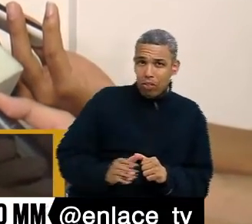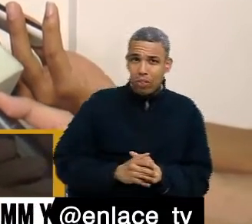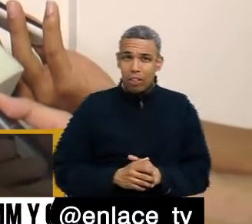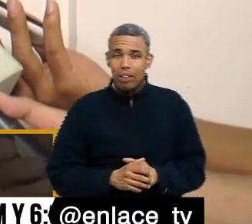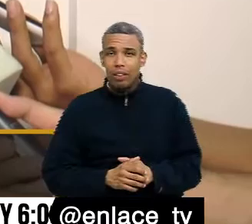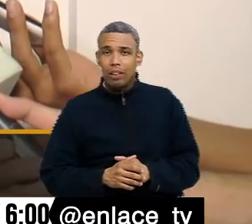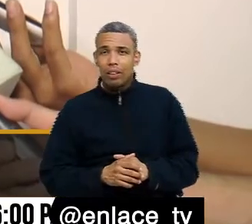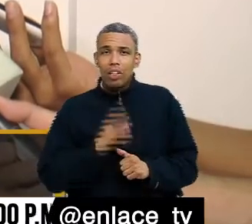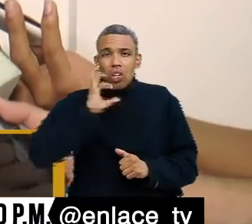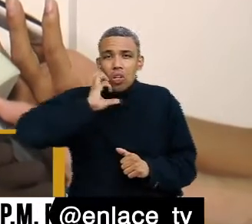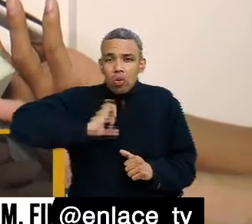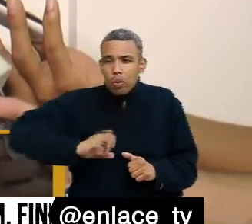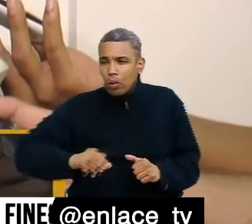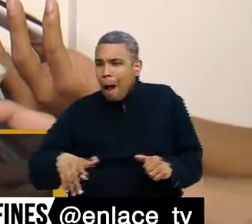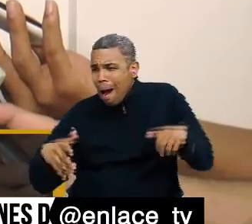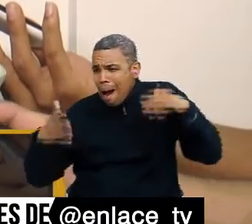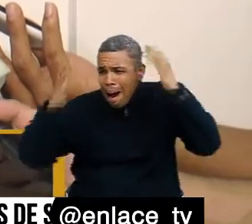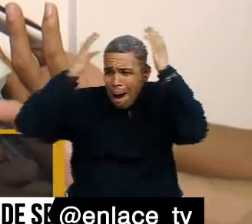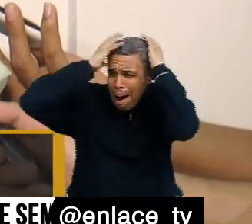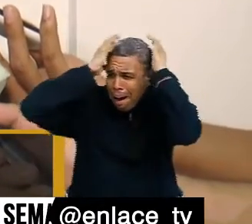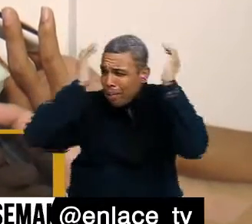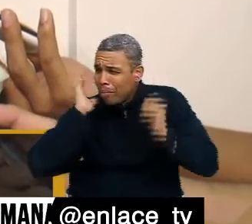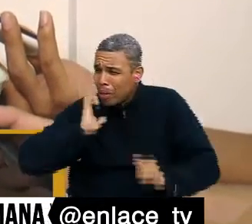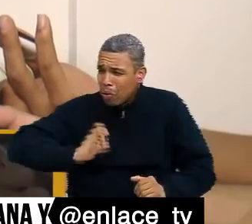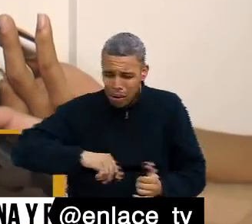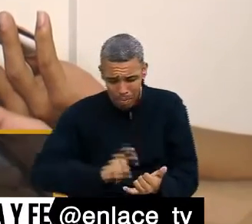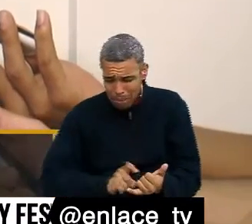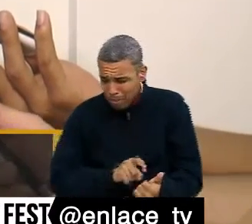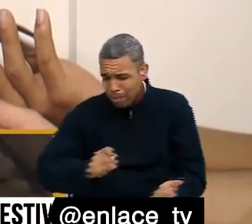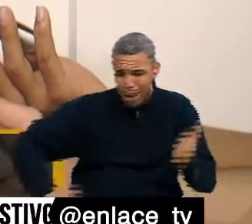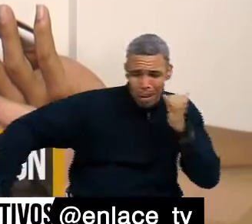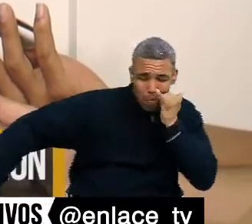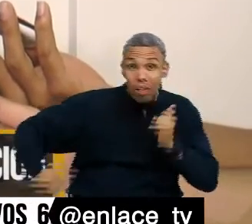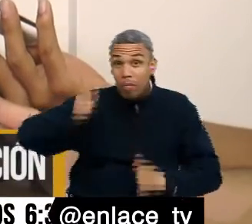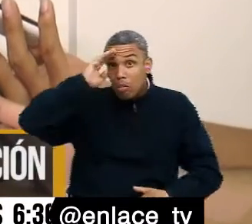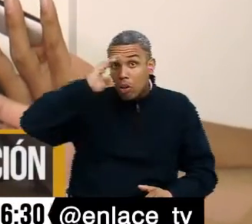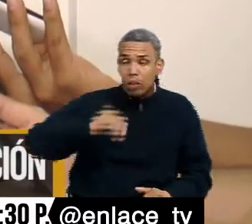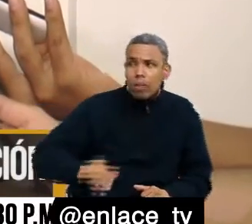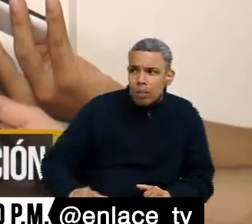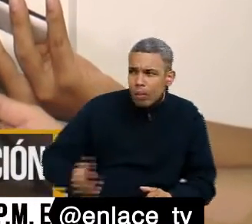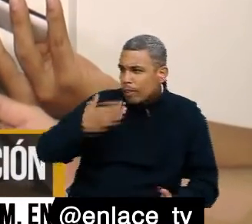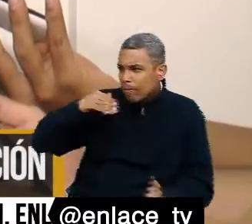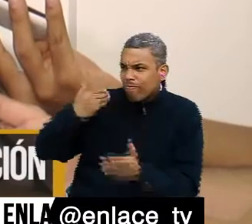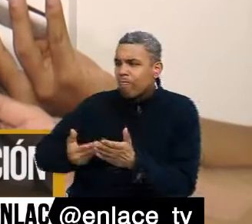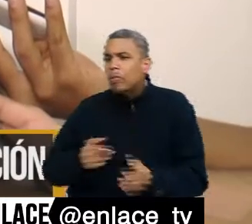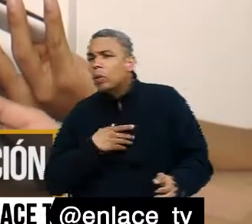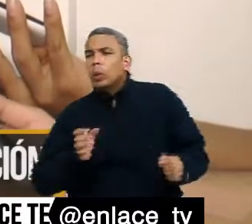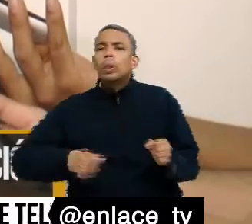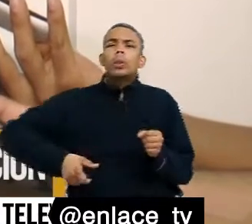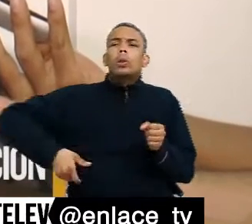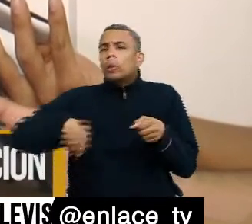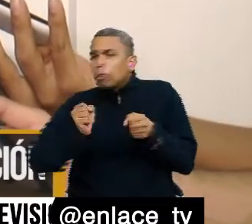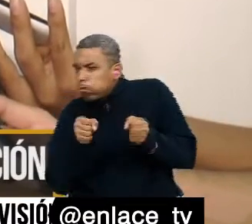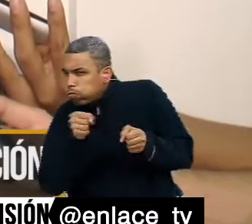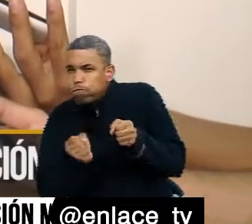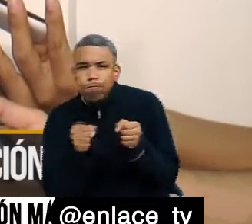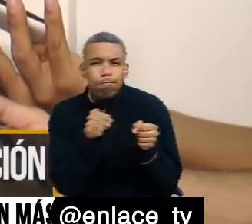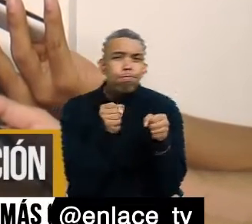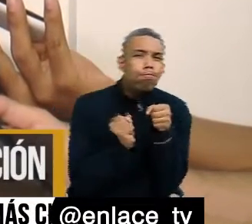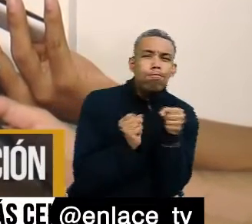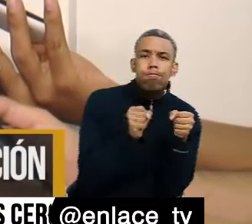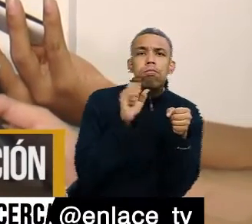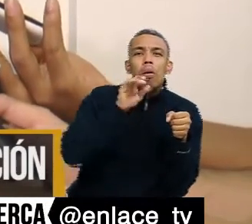mencionó que le habían hurtado su motocicleta en el sector de La Rosita. Inmediatamente